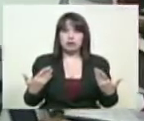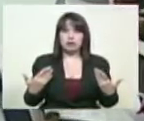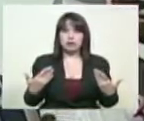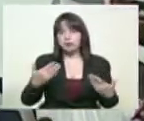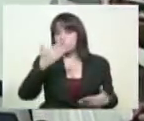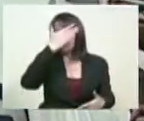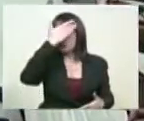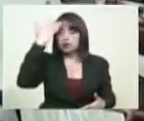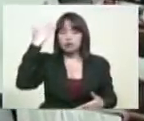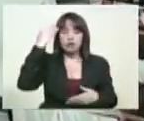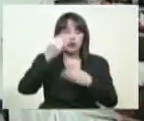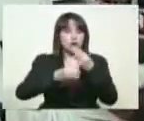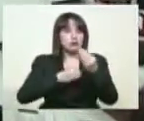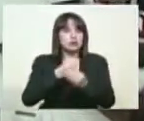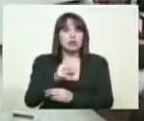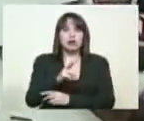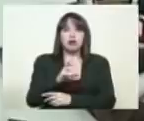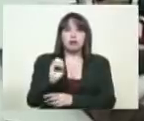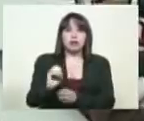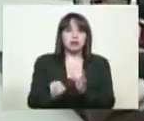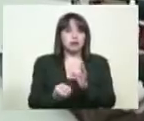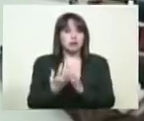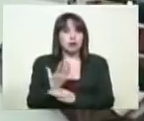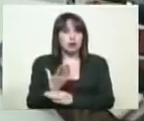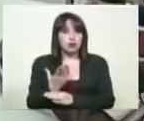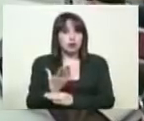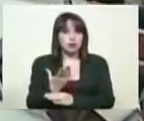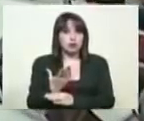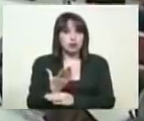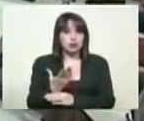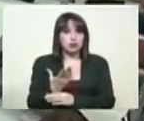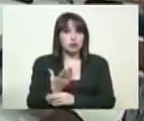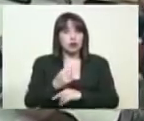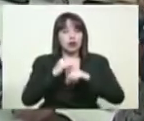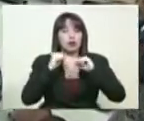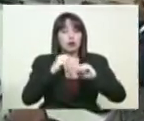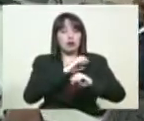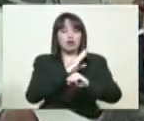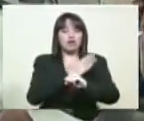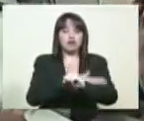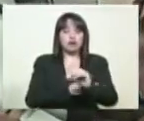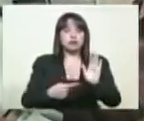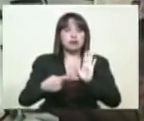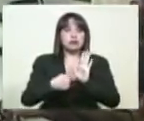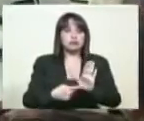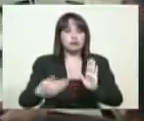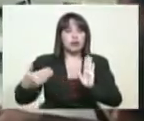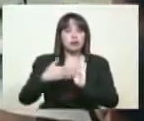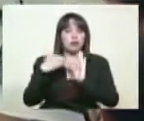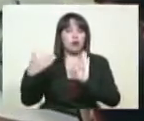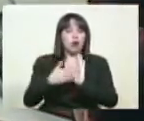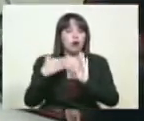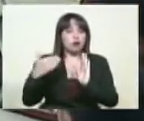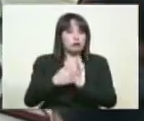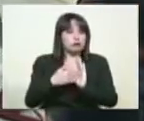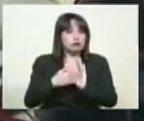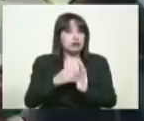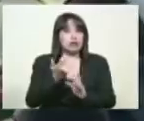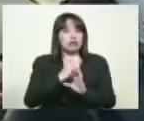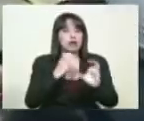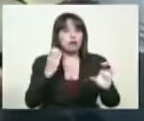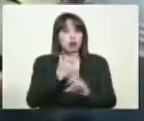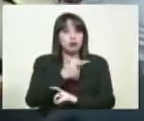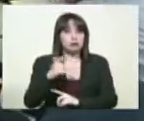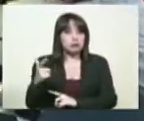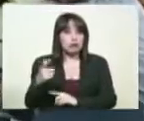hicieron el 20 de mayo demostraron la fuerza que tienen para sabotear el transporte al pueblo o no y